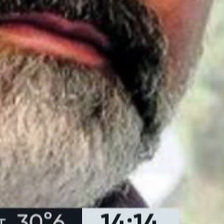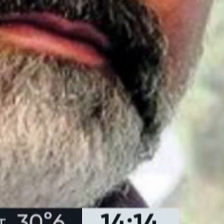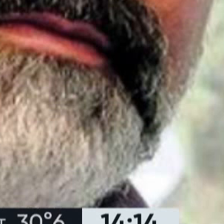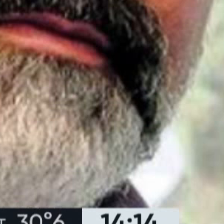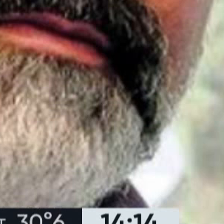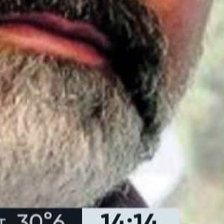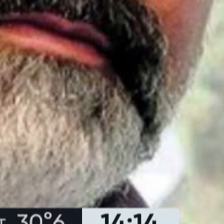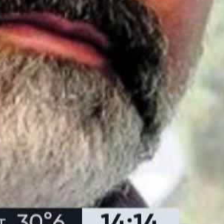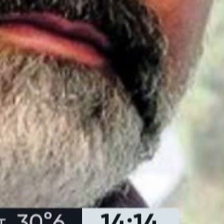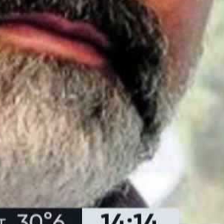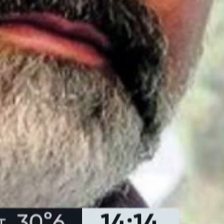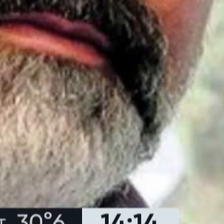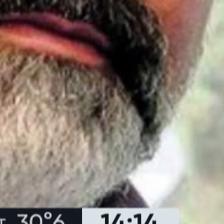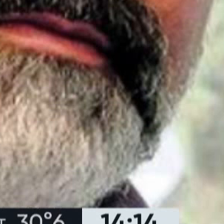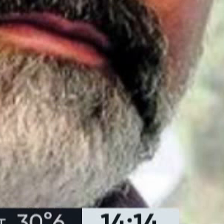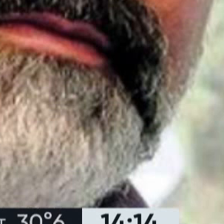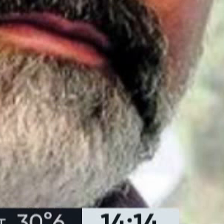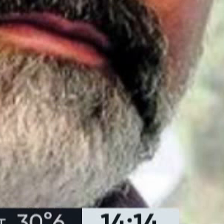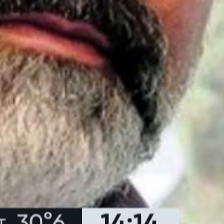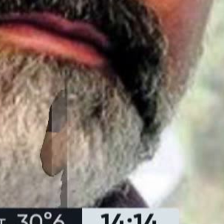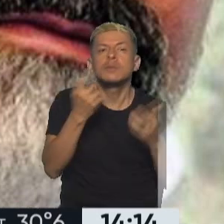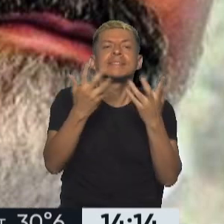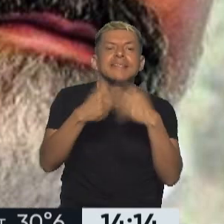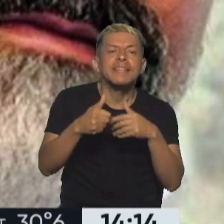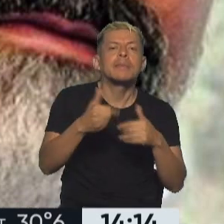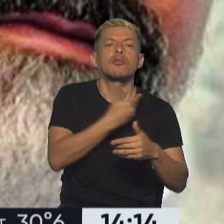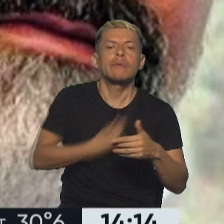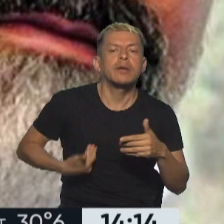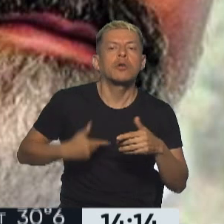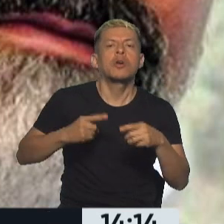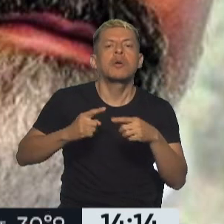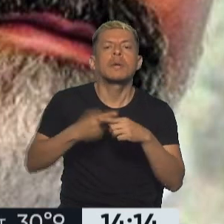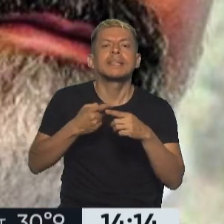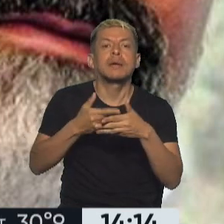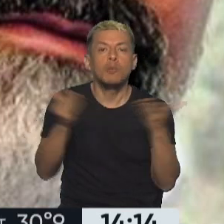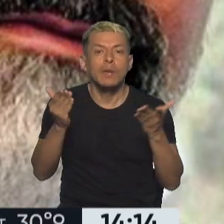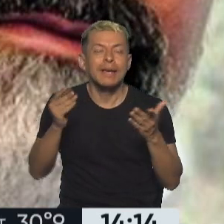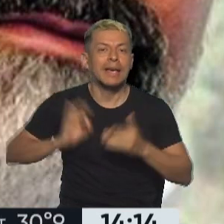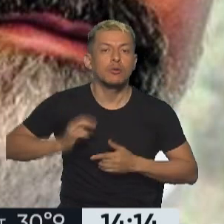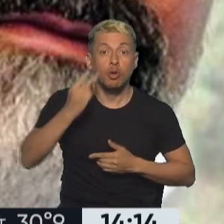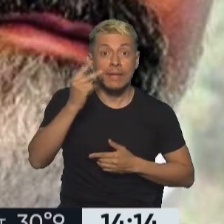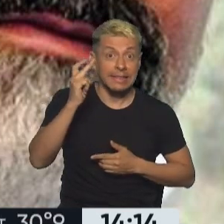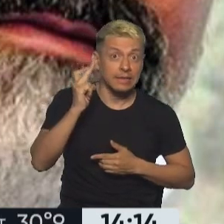libros y libros, entre otros, Sistema de Gobierno y Políticas Públicas en 2019.